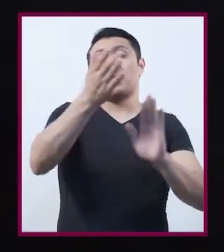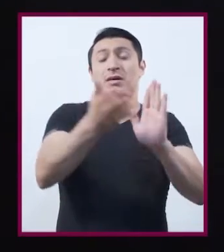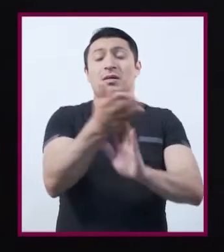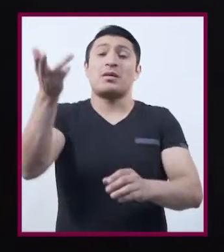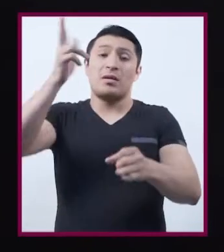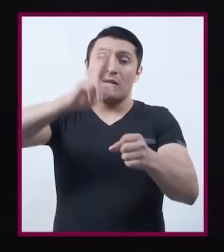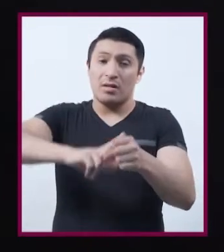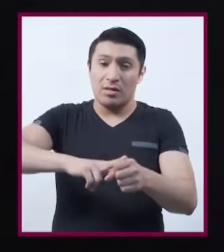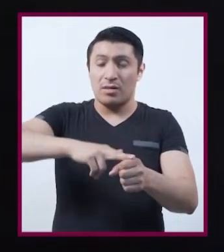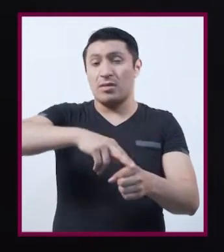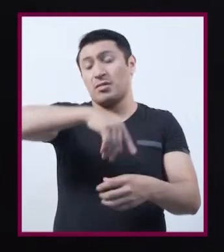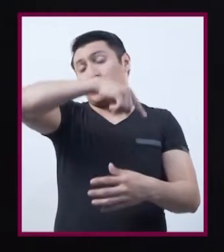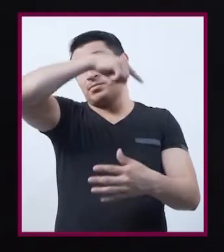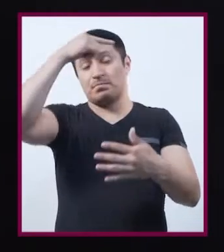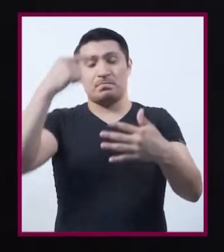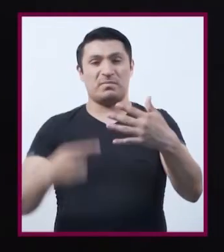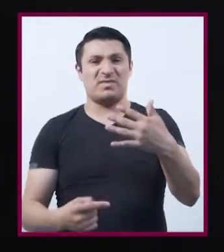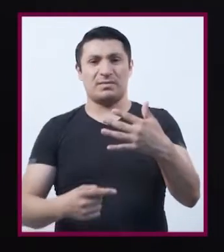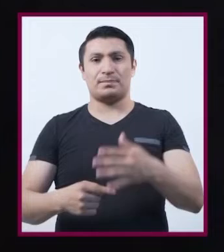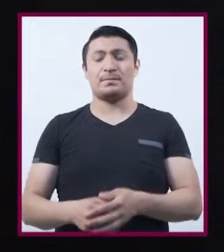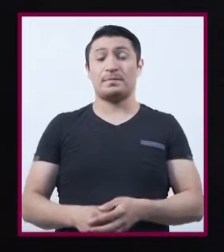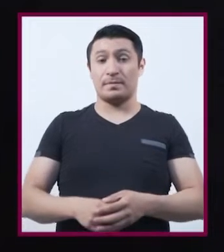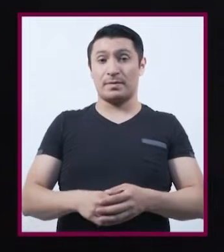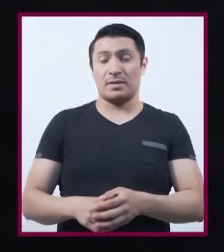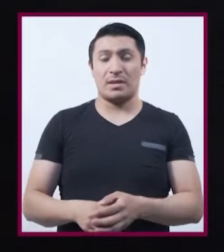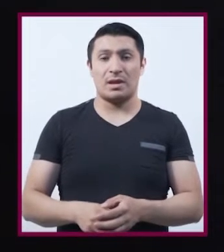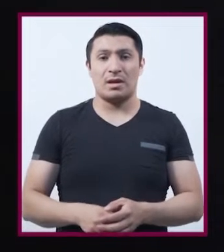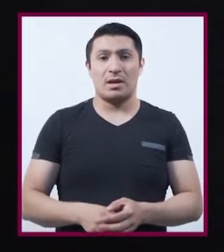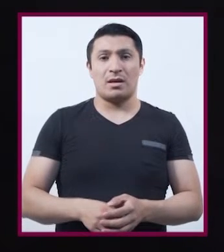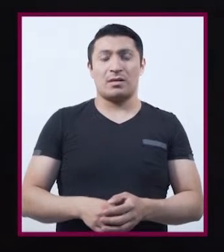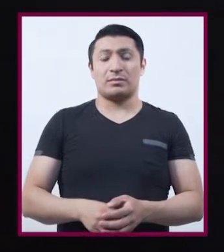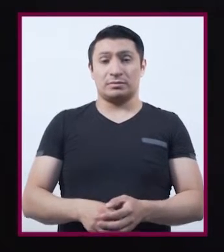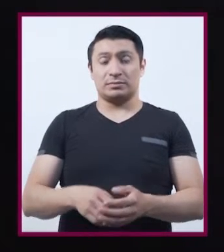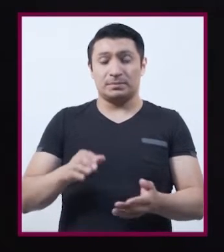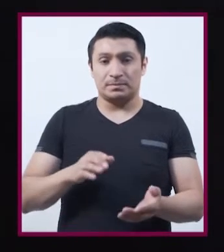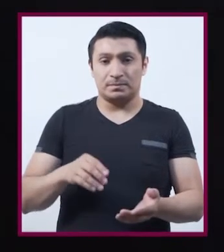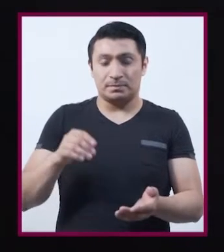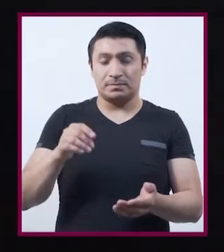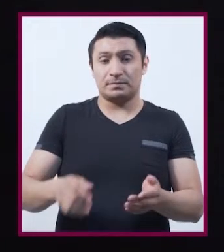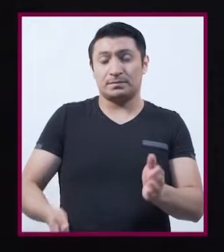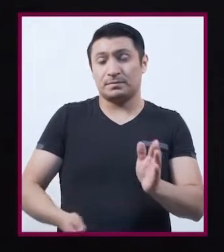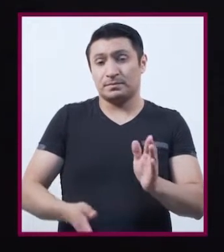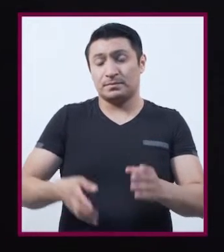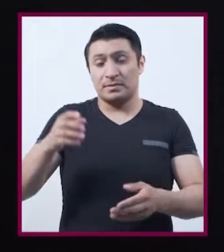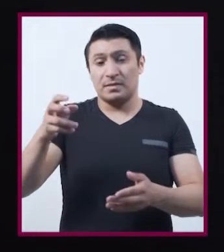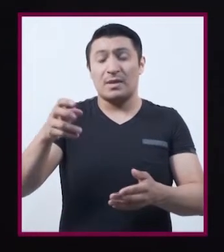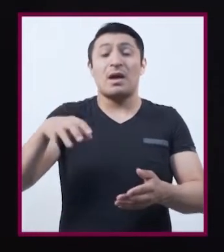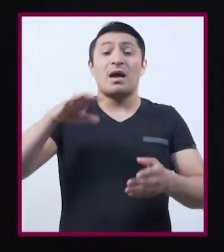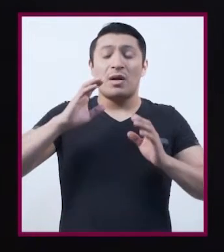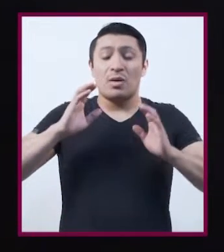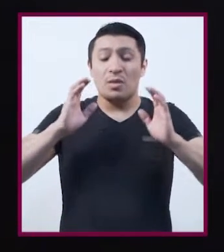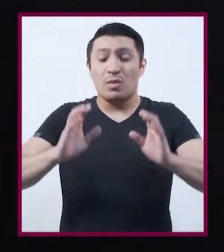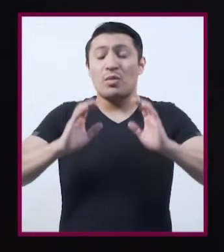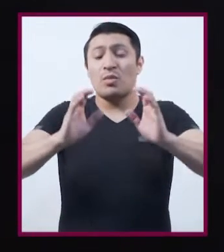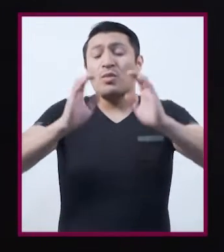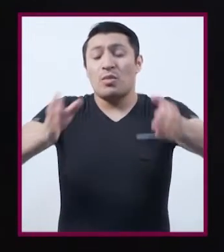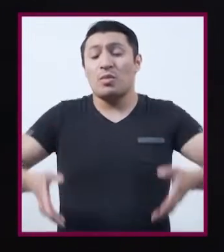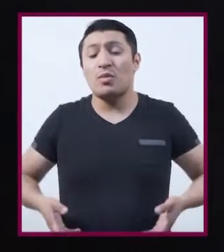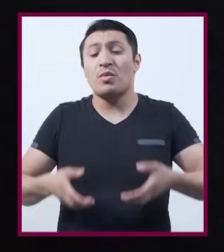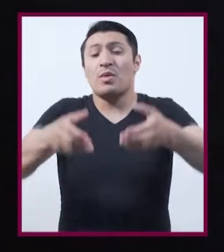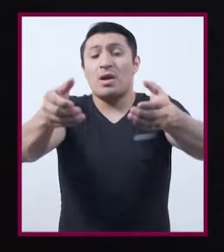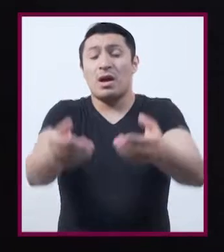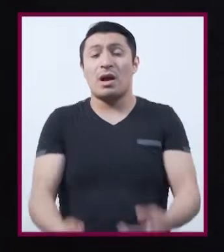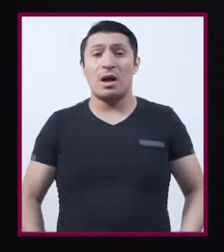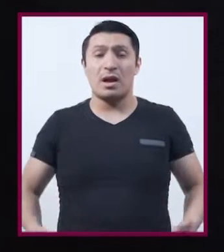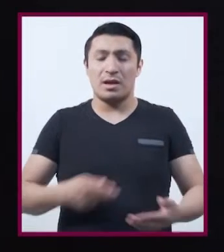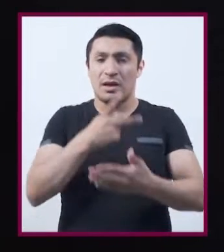de justicia, la seguridad, la construcción de hospitales, infraestructura, darle mantenimiento a la vía pública,